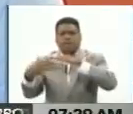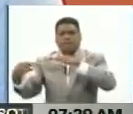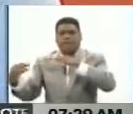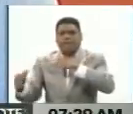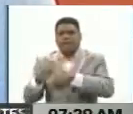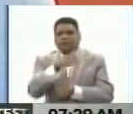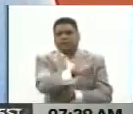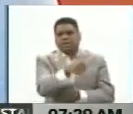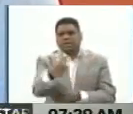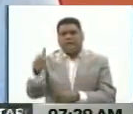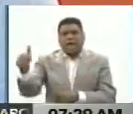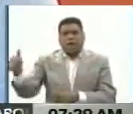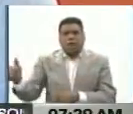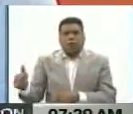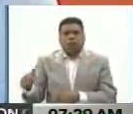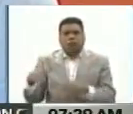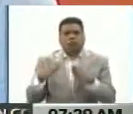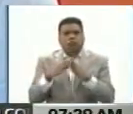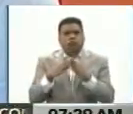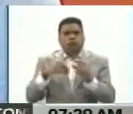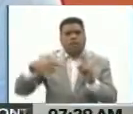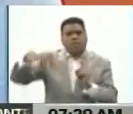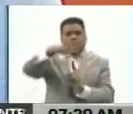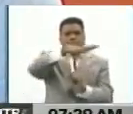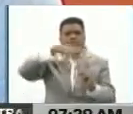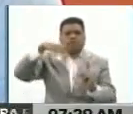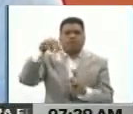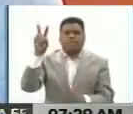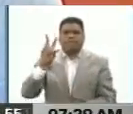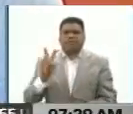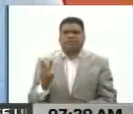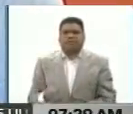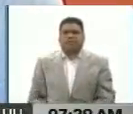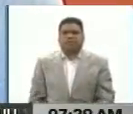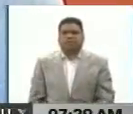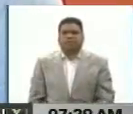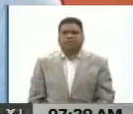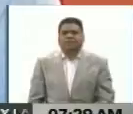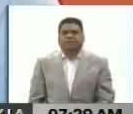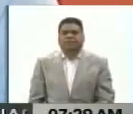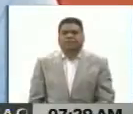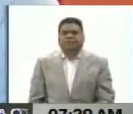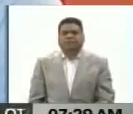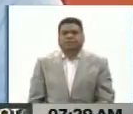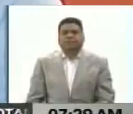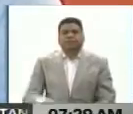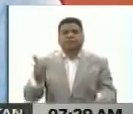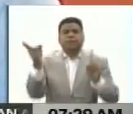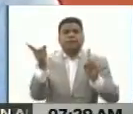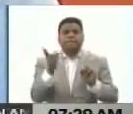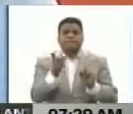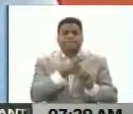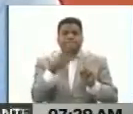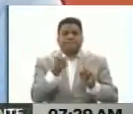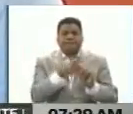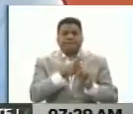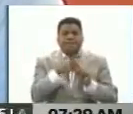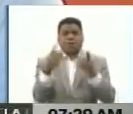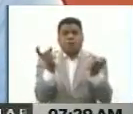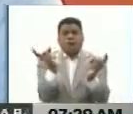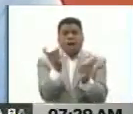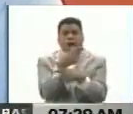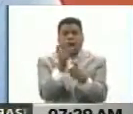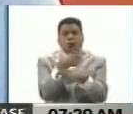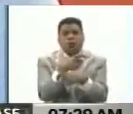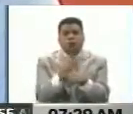una serie de encuentros con autoridades de cultura de las distintas regiones. El 1 de agosto empezamos en la región occidental,